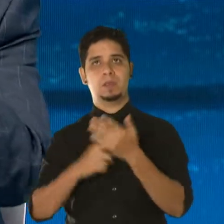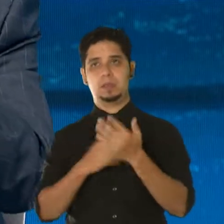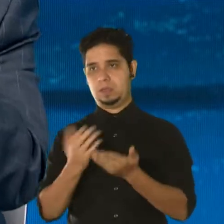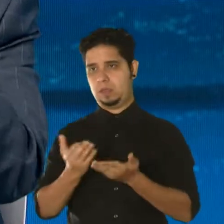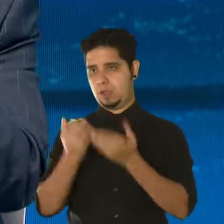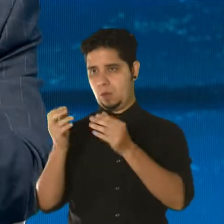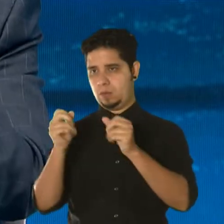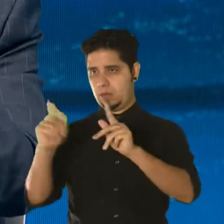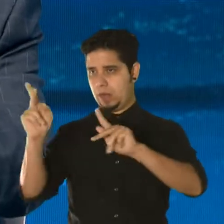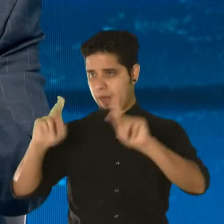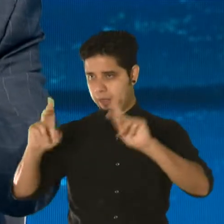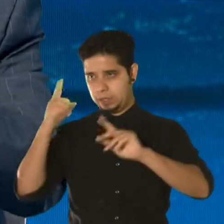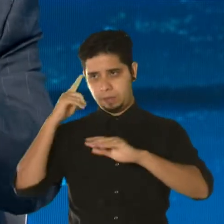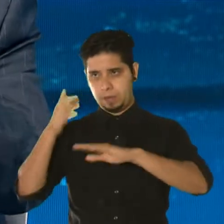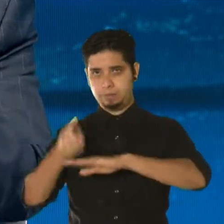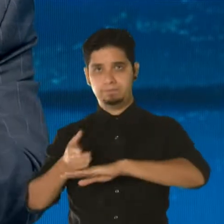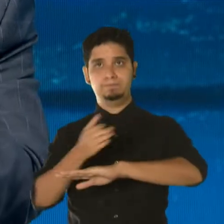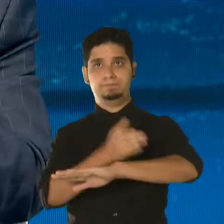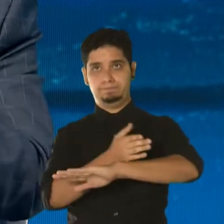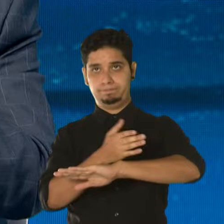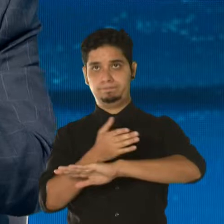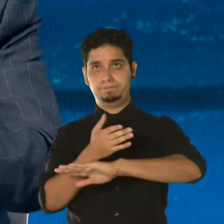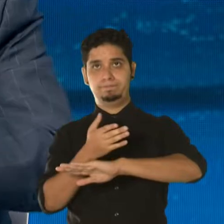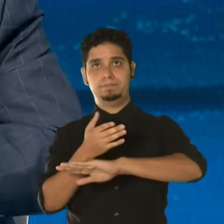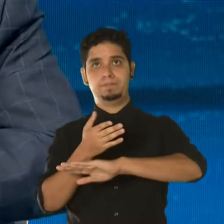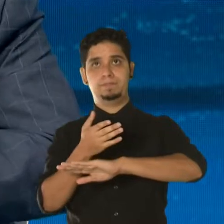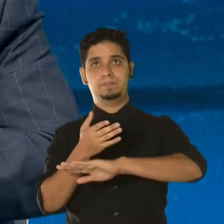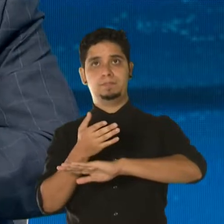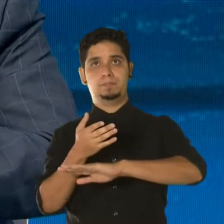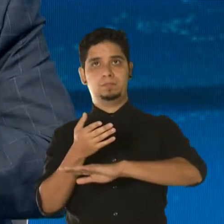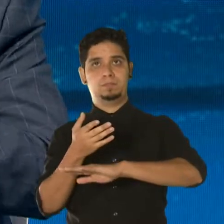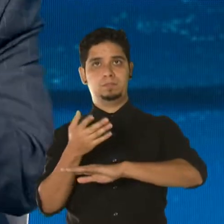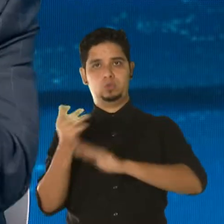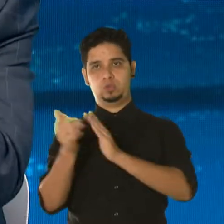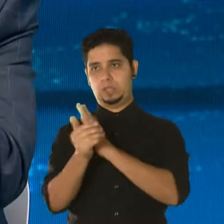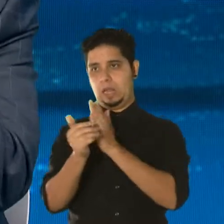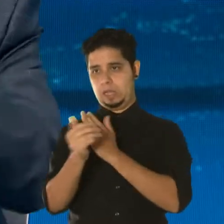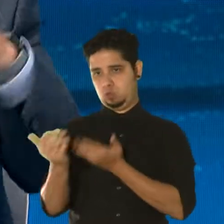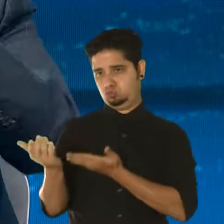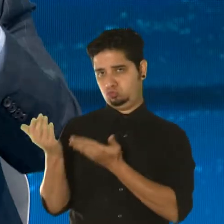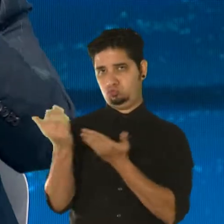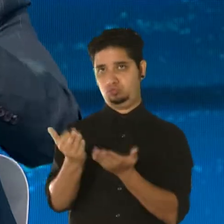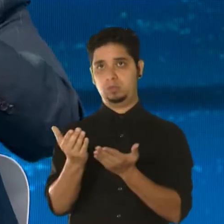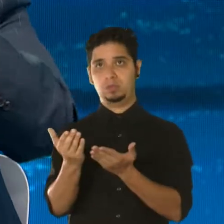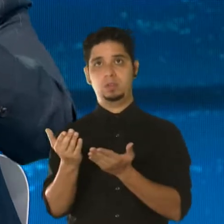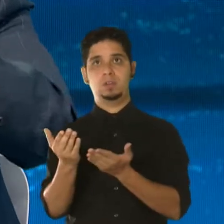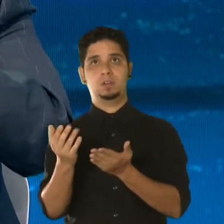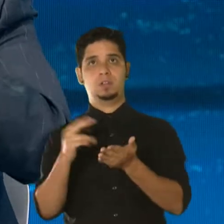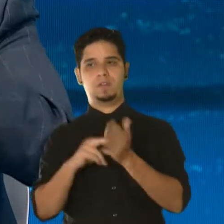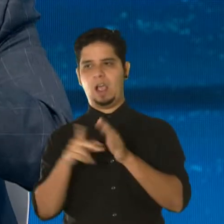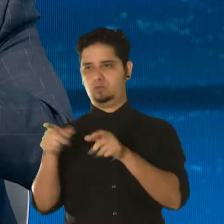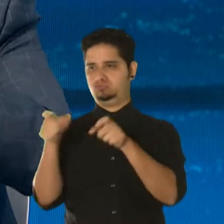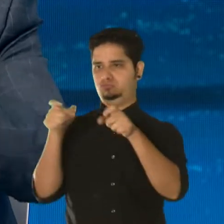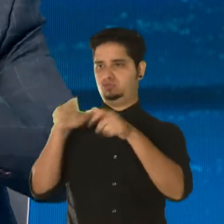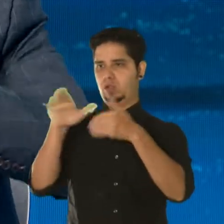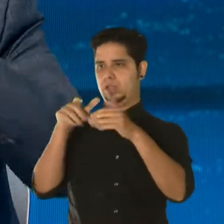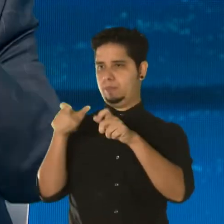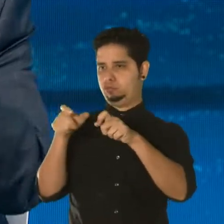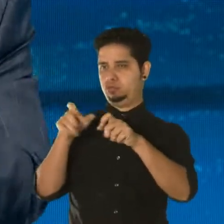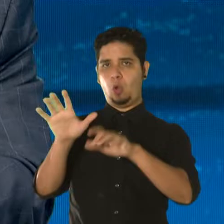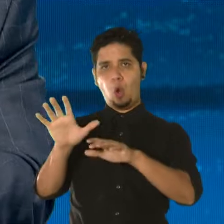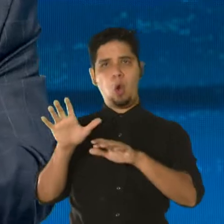mayor oportunidad a las personas para que saquen lo mejor sus talentos, o sea, no los estás tratando de controlar todo el tiempo,